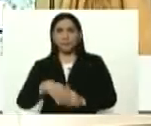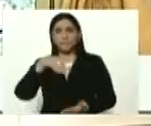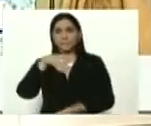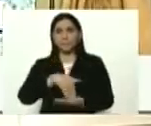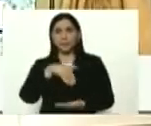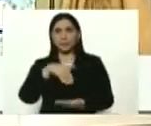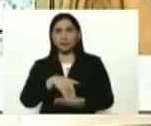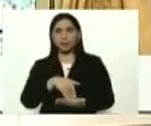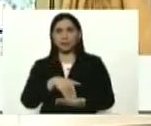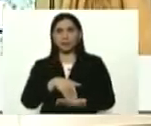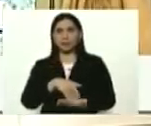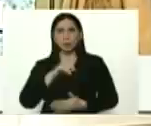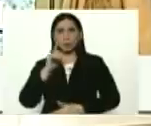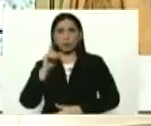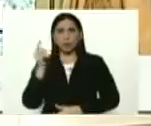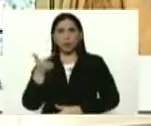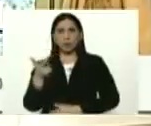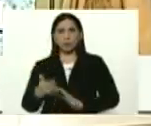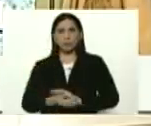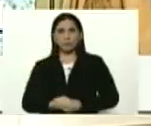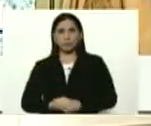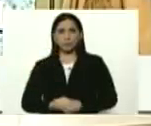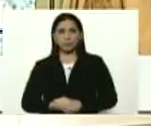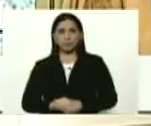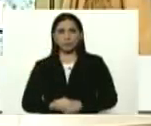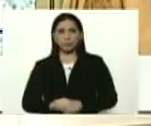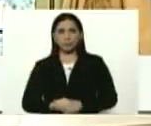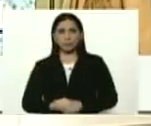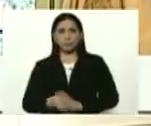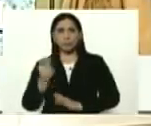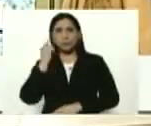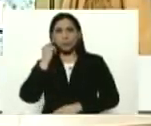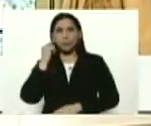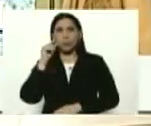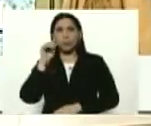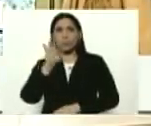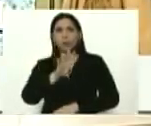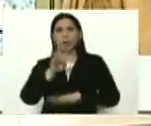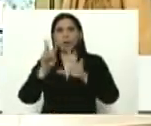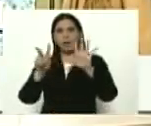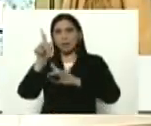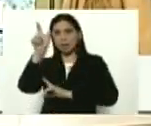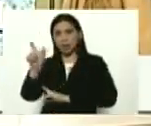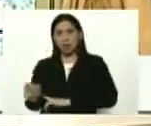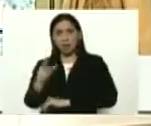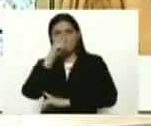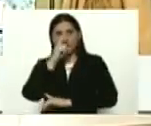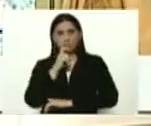Miranda, Guarenas, mujer de 47 años,